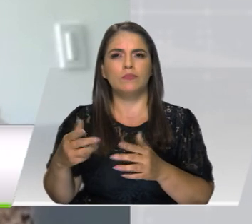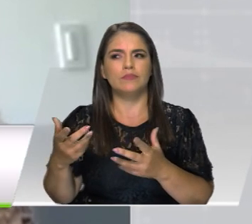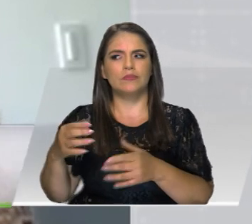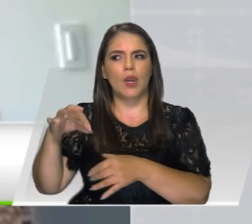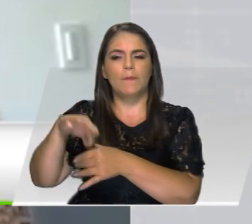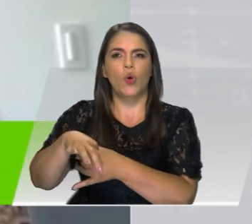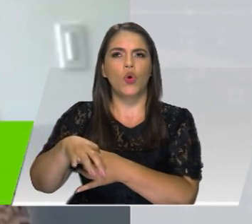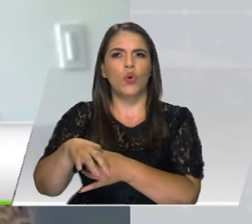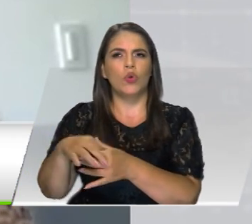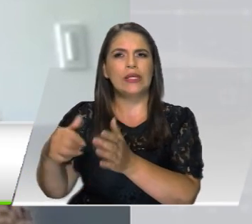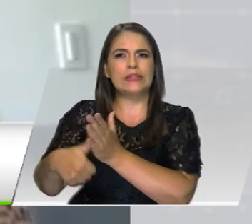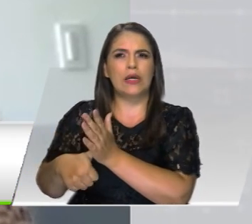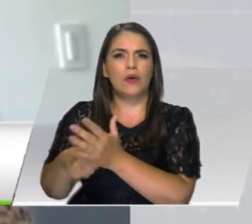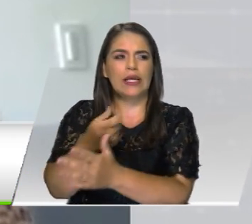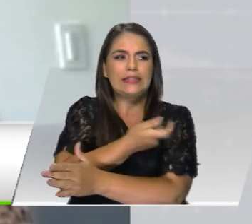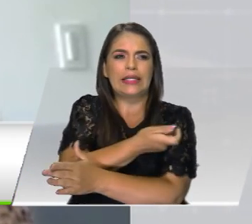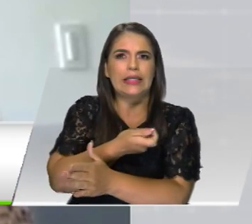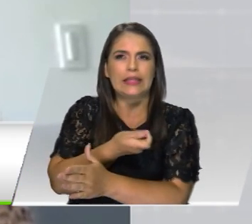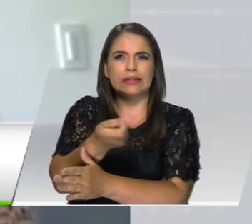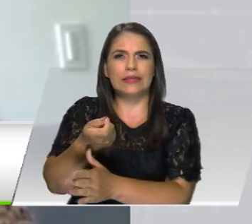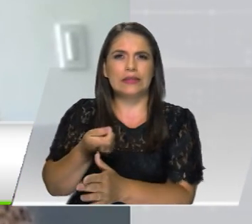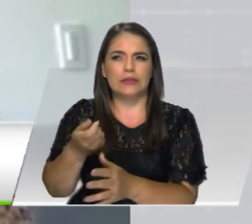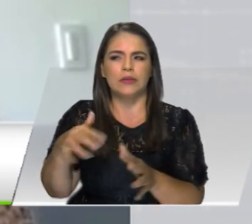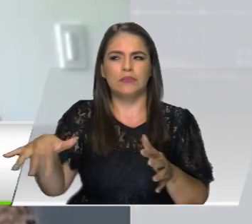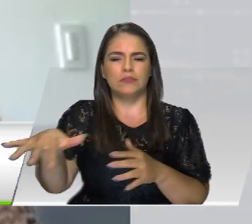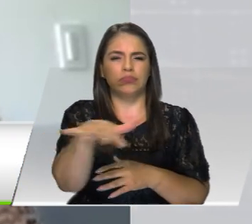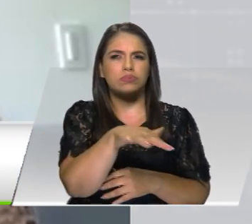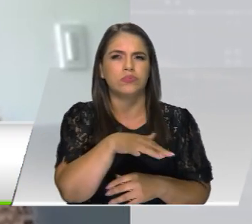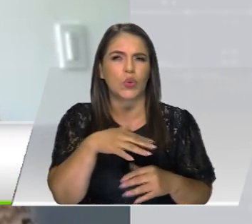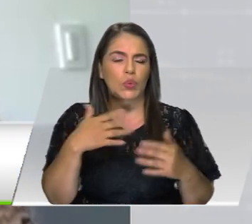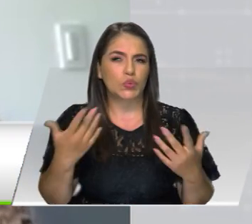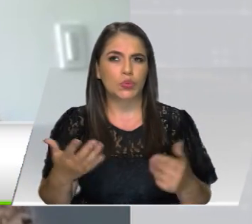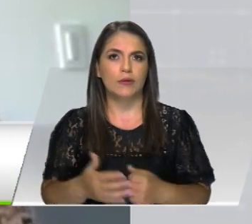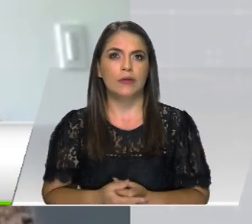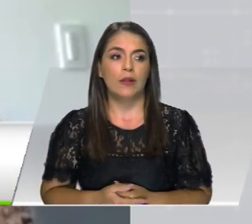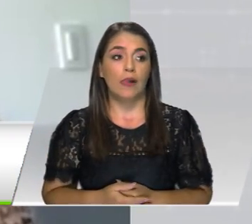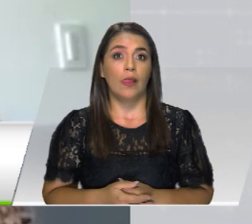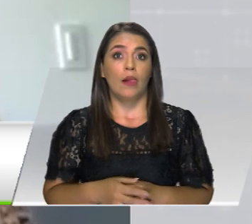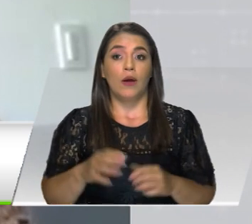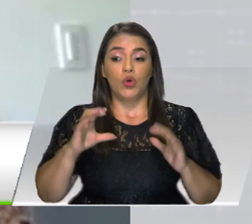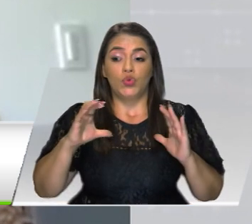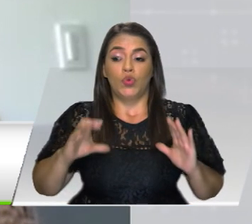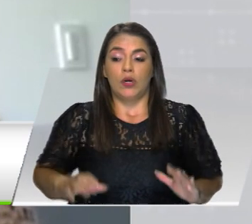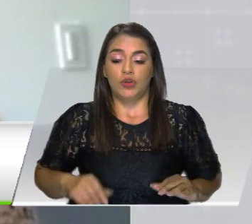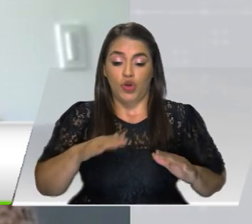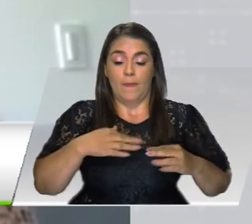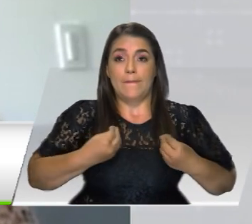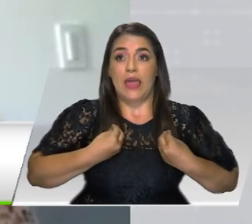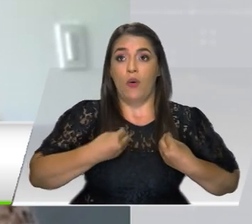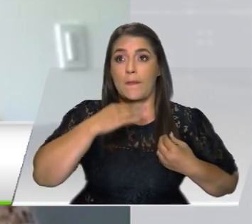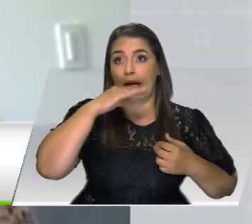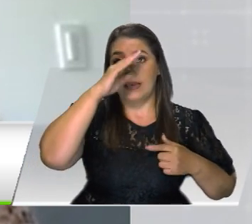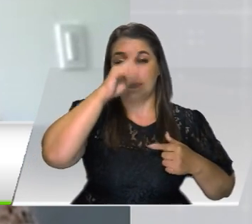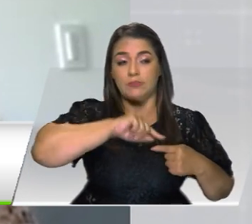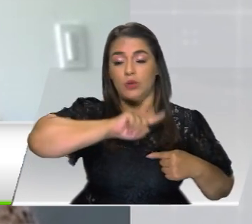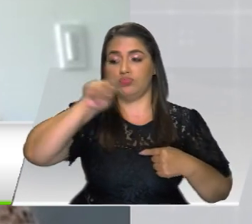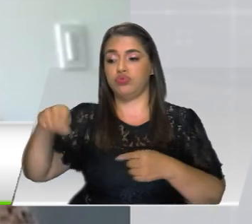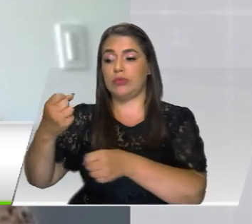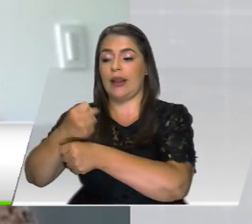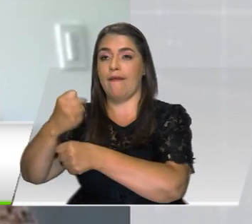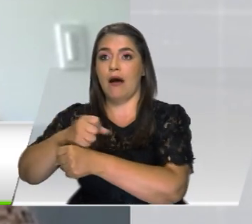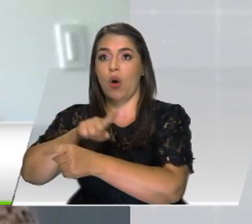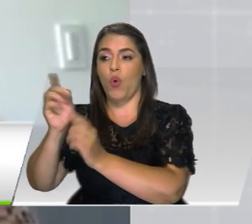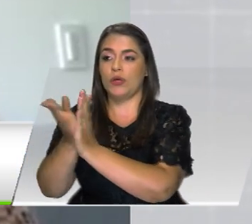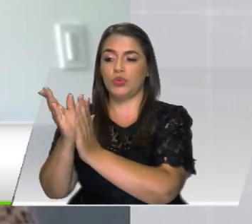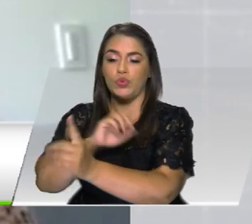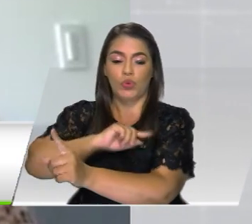en municipios que son conurbados como los de esta subregión, porque hay una ciudadanía que vive en un lugar y pueden estar trabajando y estudiando